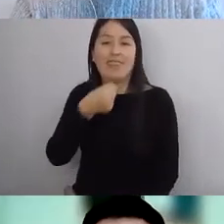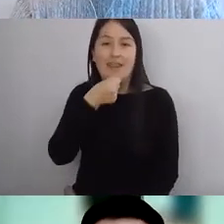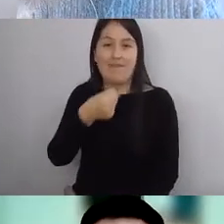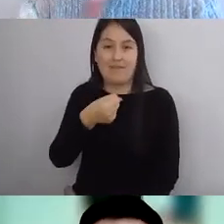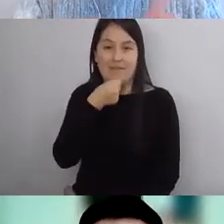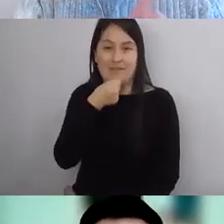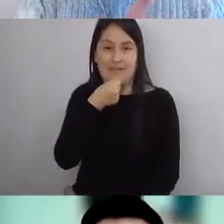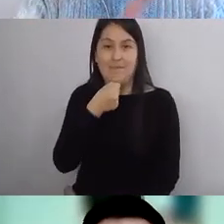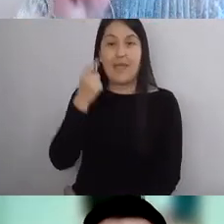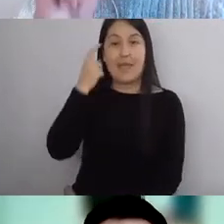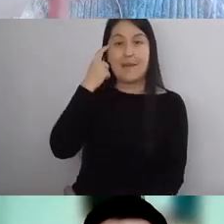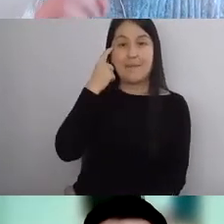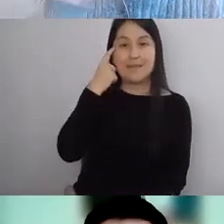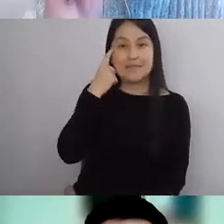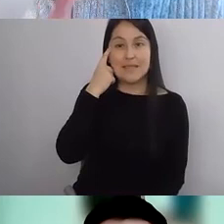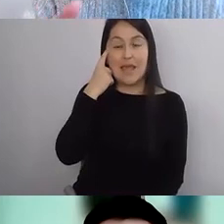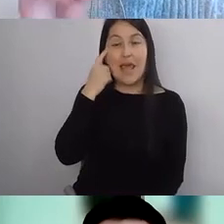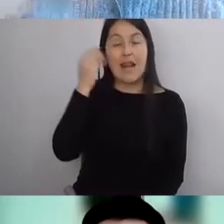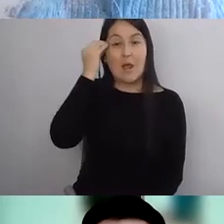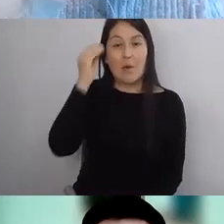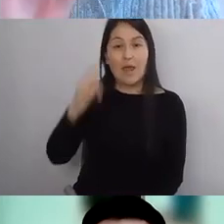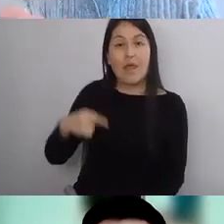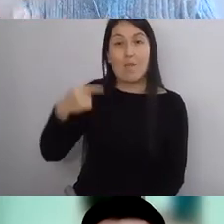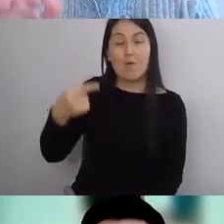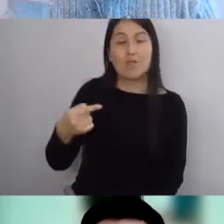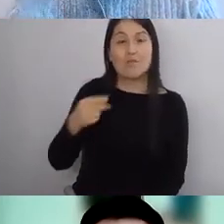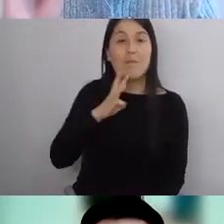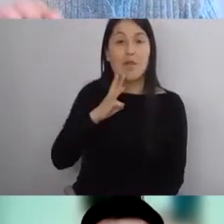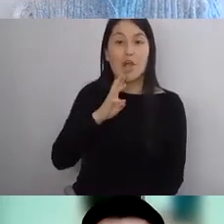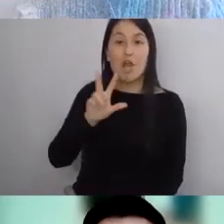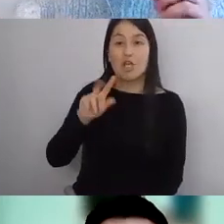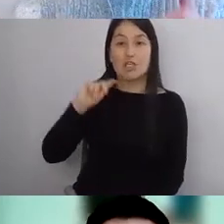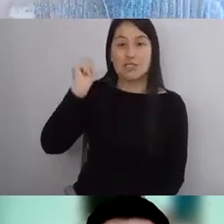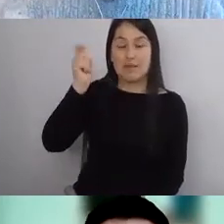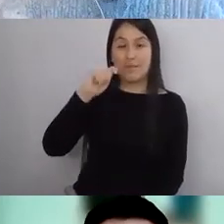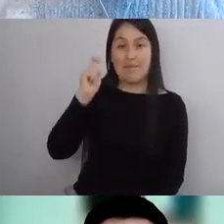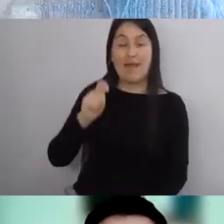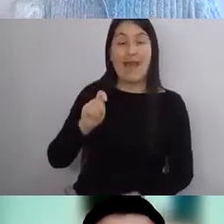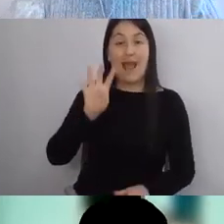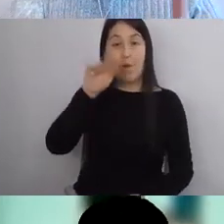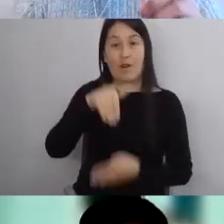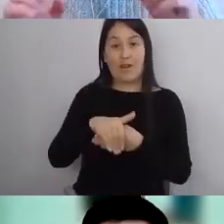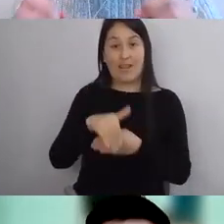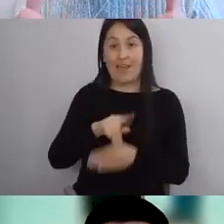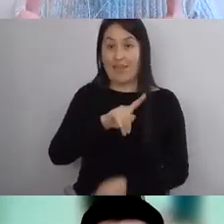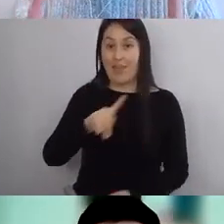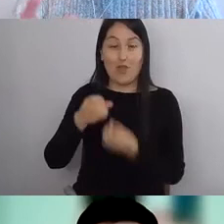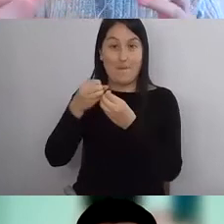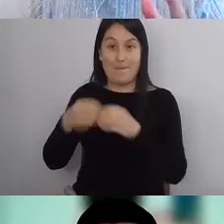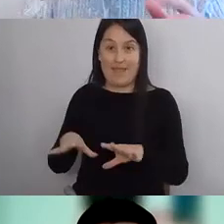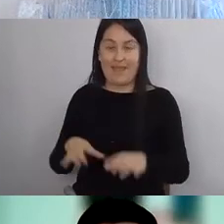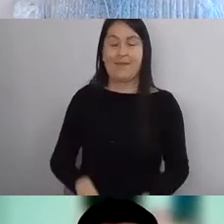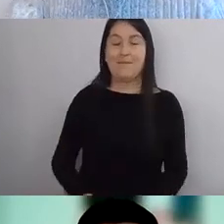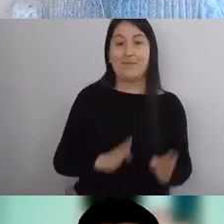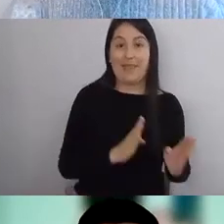oportunidades de mejora. Así que recuerden, próximo miércoles 8 de septiembre a las 16 horas, no se lo pierdan porque va a estar muy bueno. Y a mano derecha,